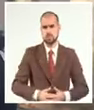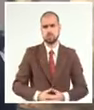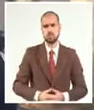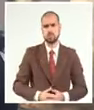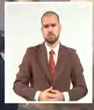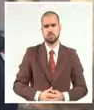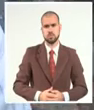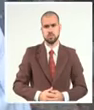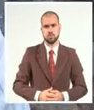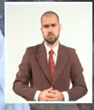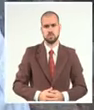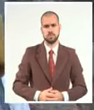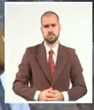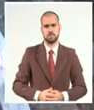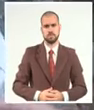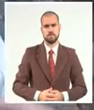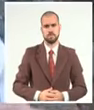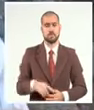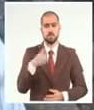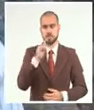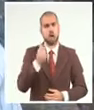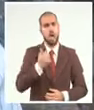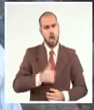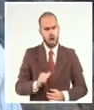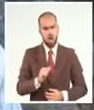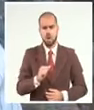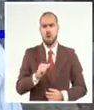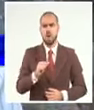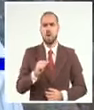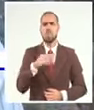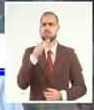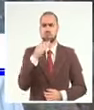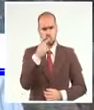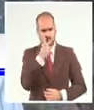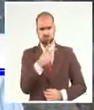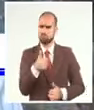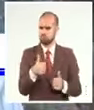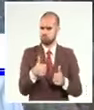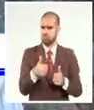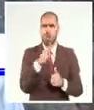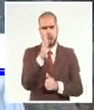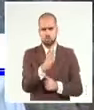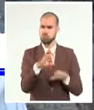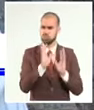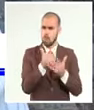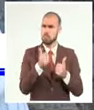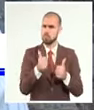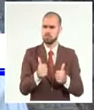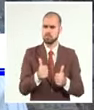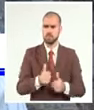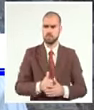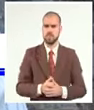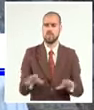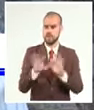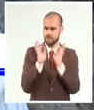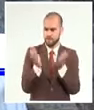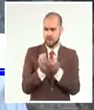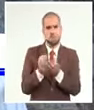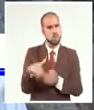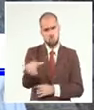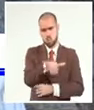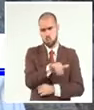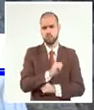a las vistas que se le hace. A mi hijo se le ha tratado bien, se le ha respetado en todo momento. A la familia también, se le ha